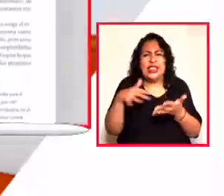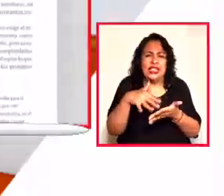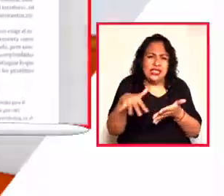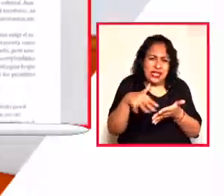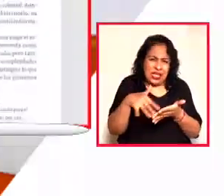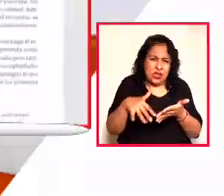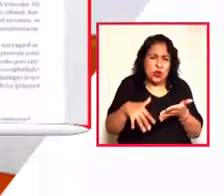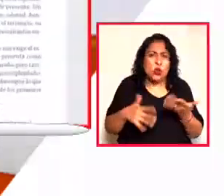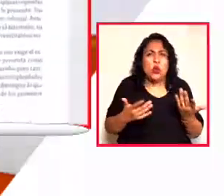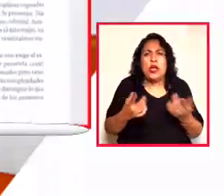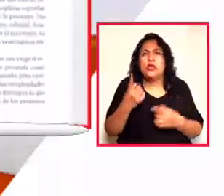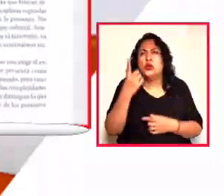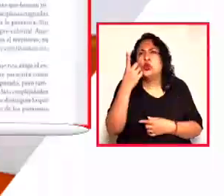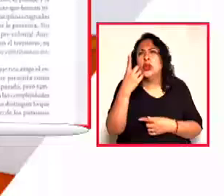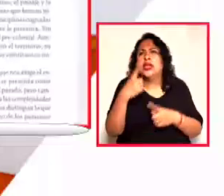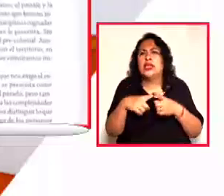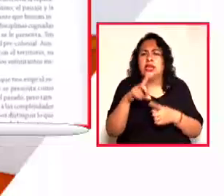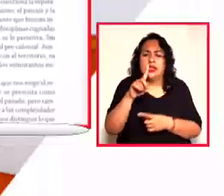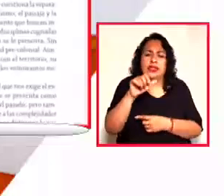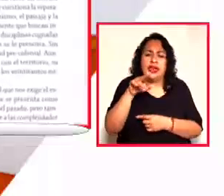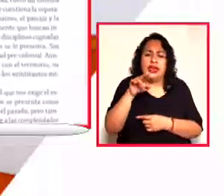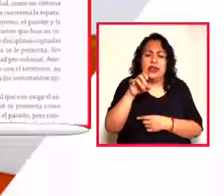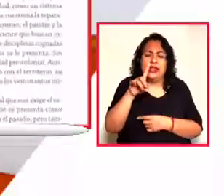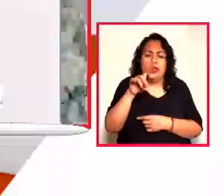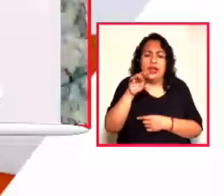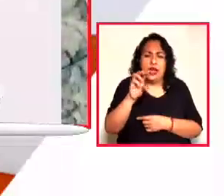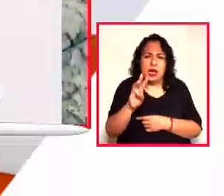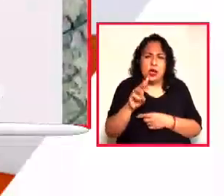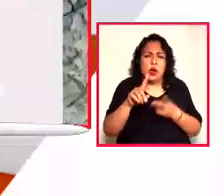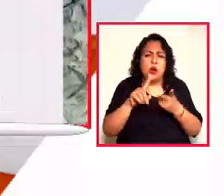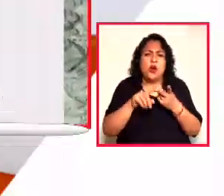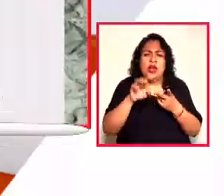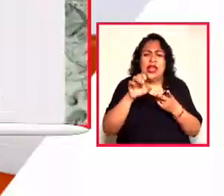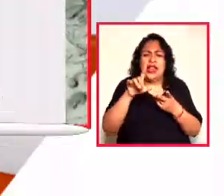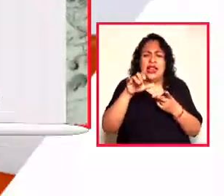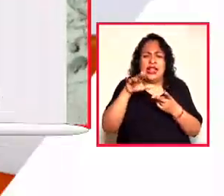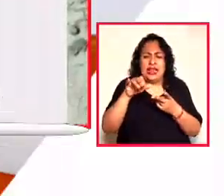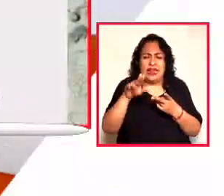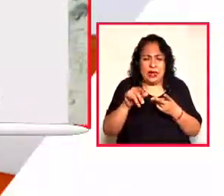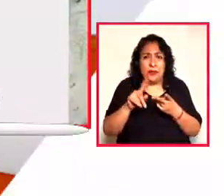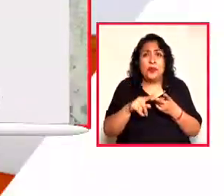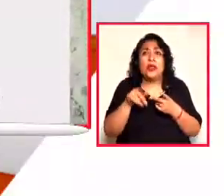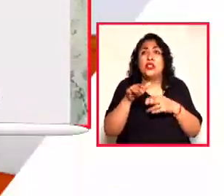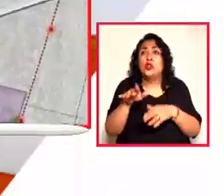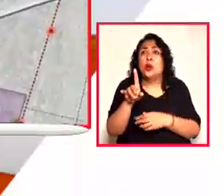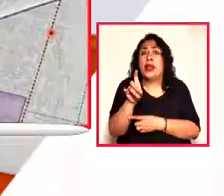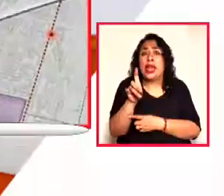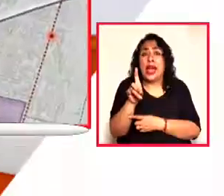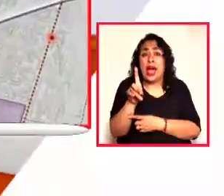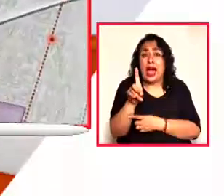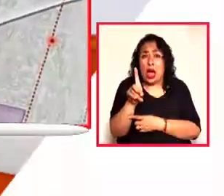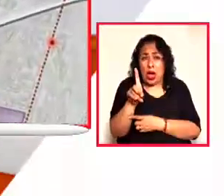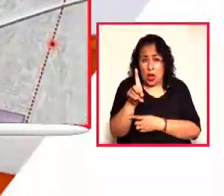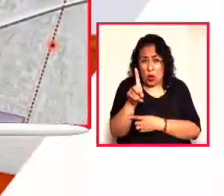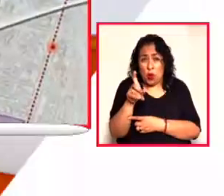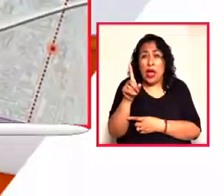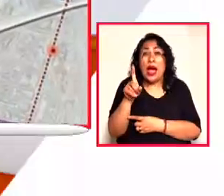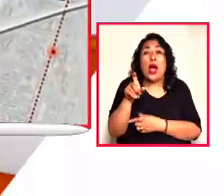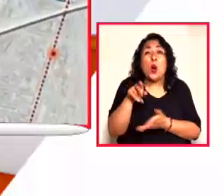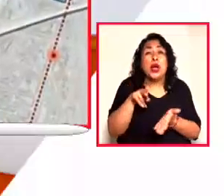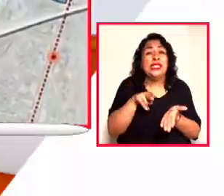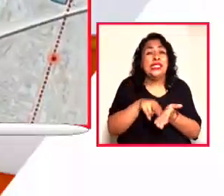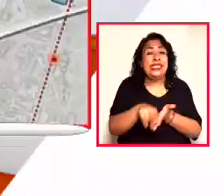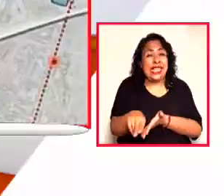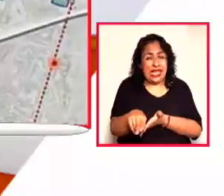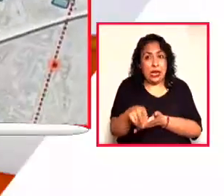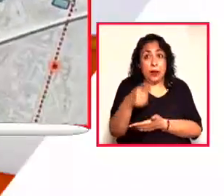particular una de Daniel Dao y Elena Tudela, que es sobre el agua, sobre las aguas negras, de cómo también